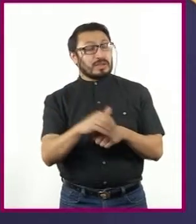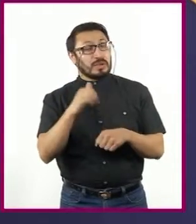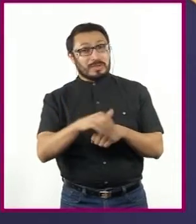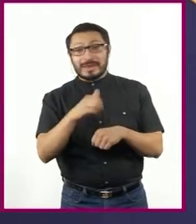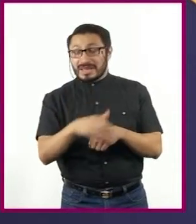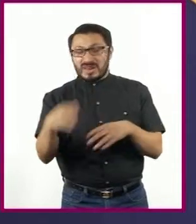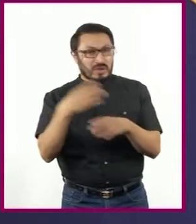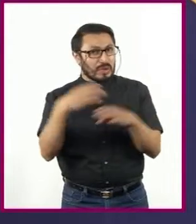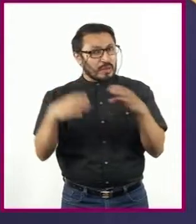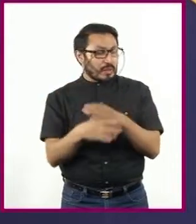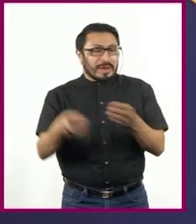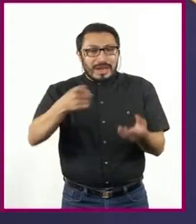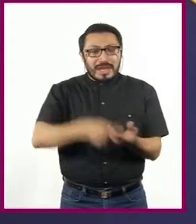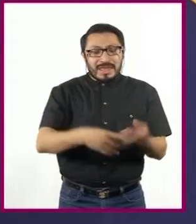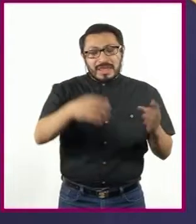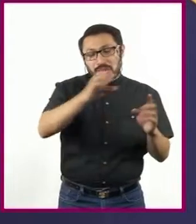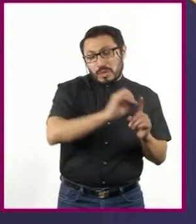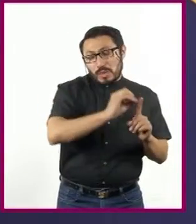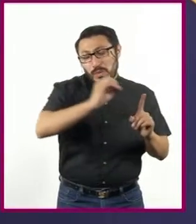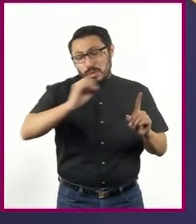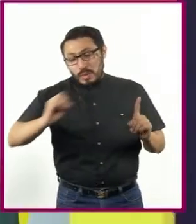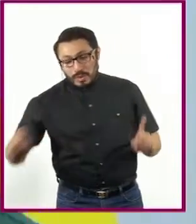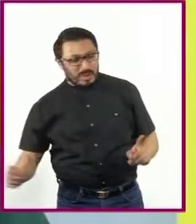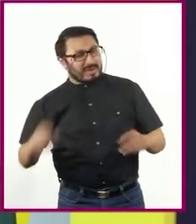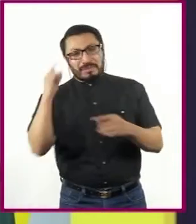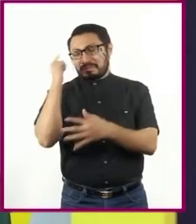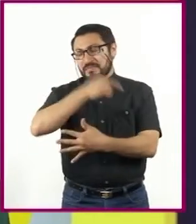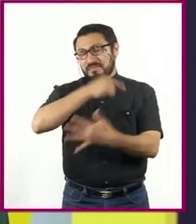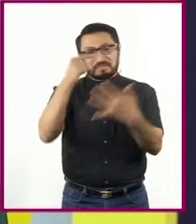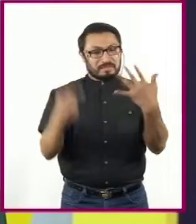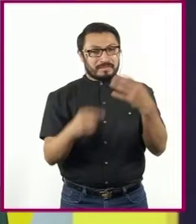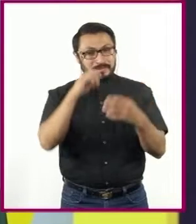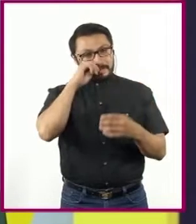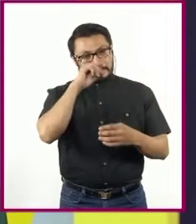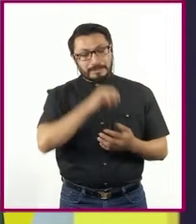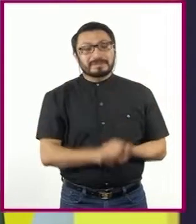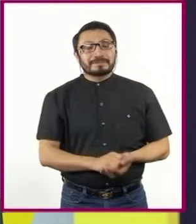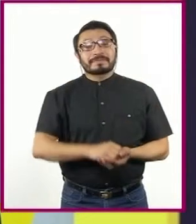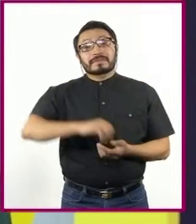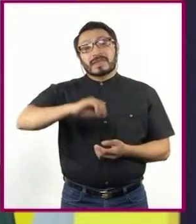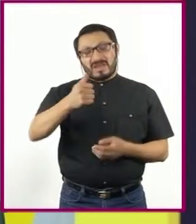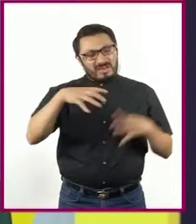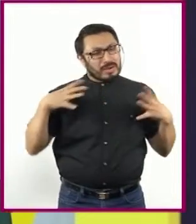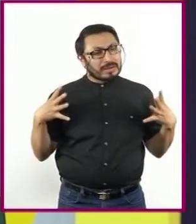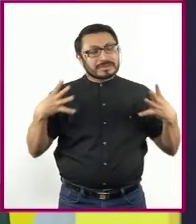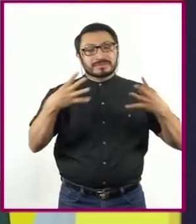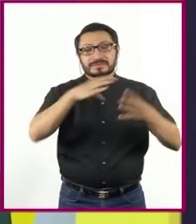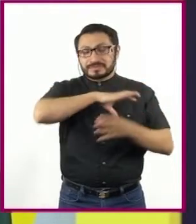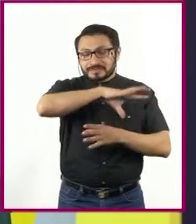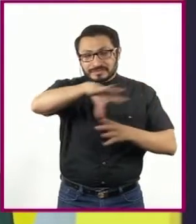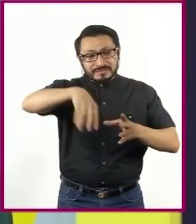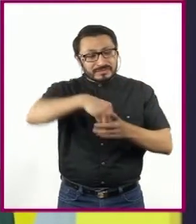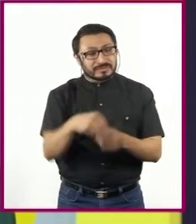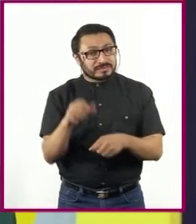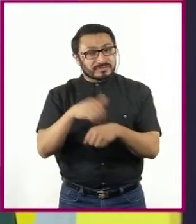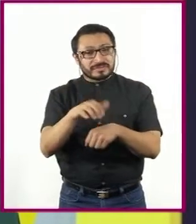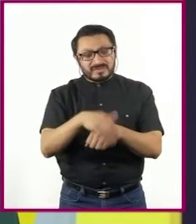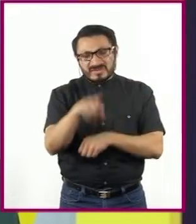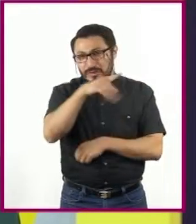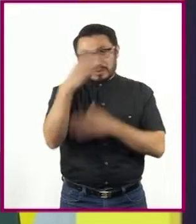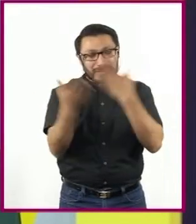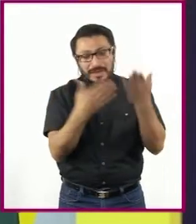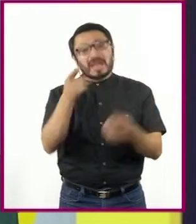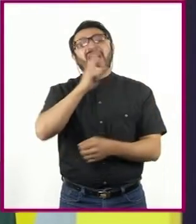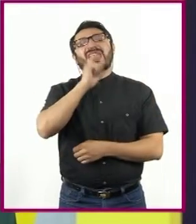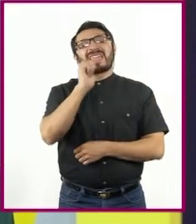hay en una colección, entre otros casos. Otro conjunto numérico que han empezado a estudiar son los números